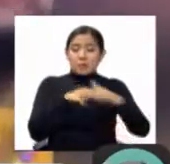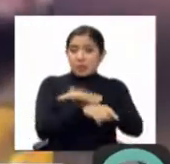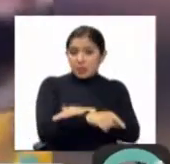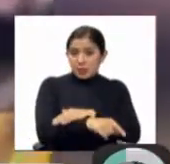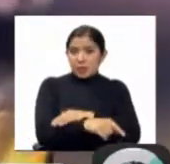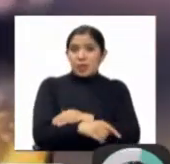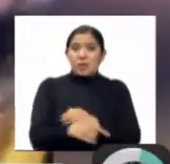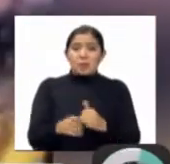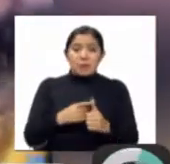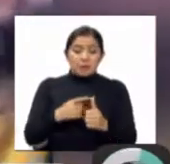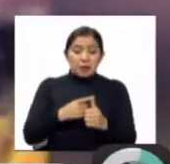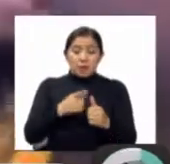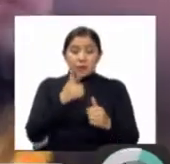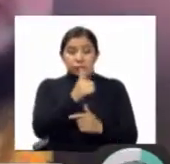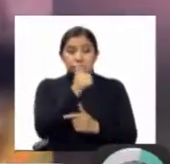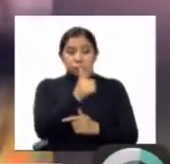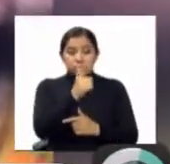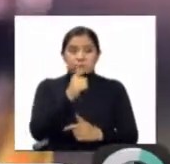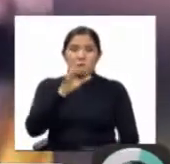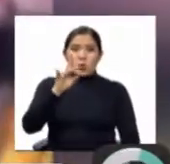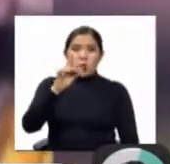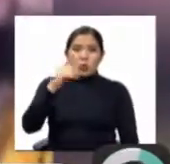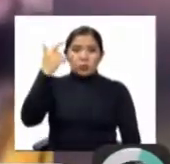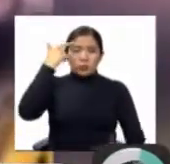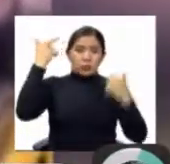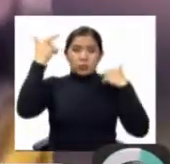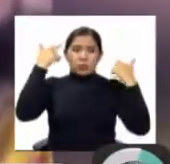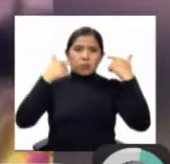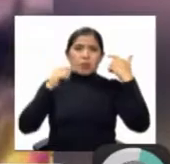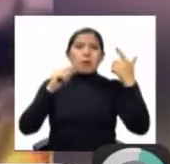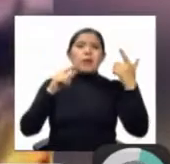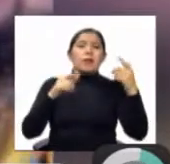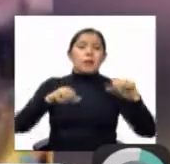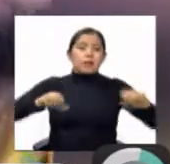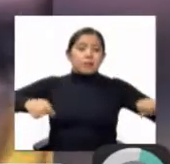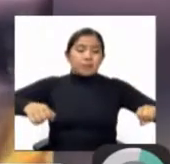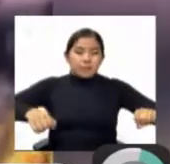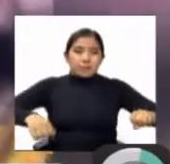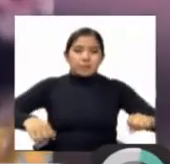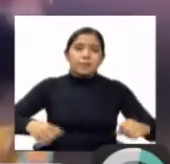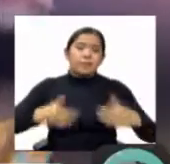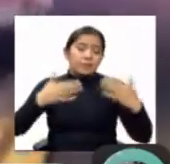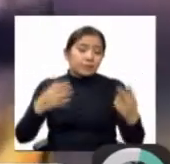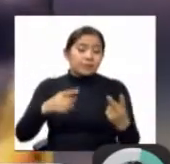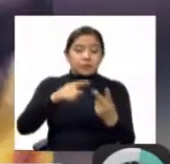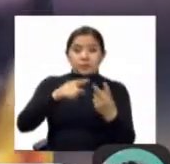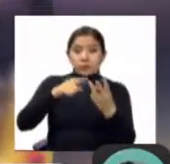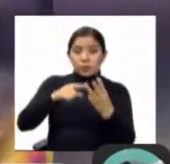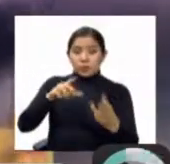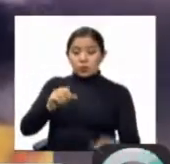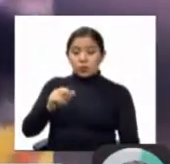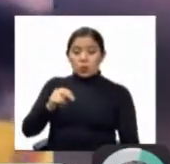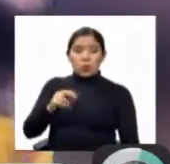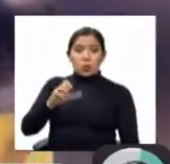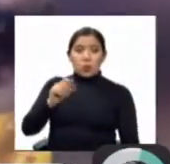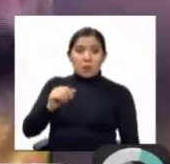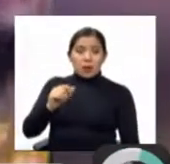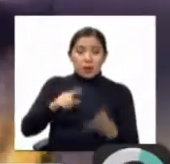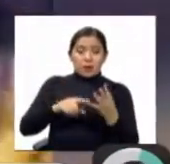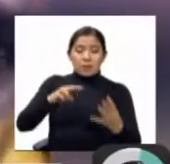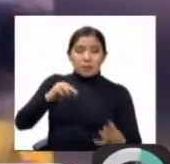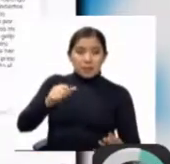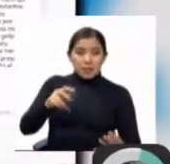recibir 8 disparos mientras conducía su motocicleta. Artistas como Don Omar, Wisin, Ozuna y